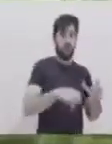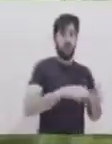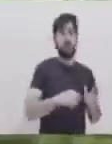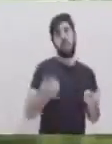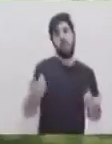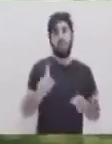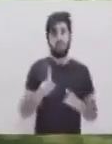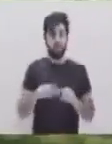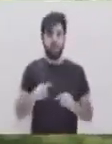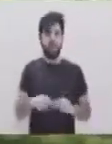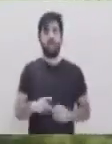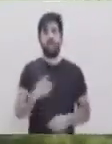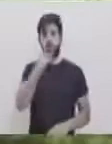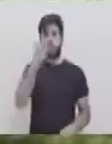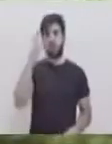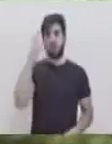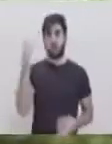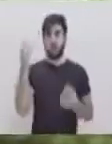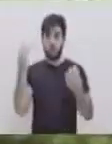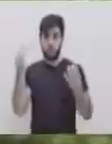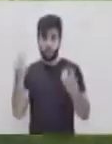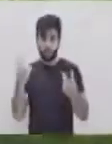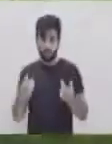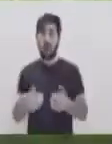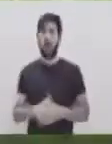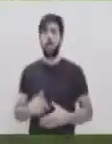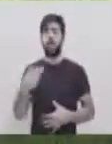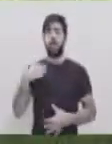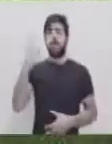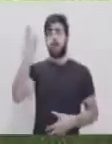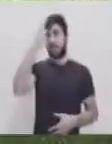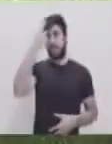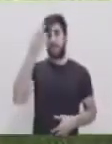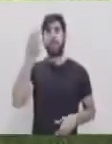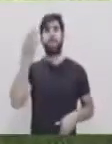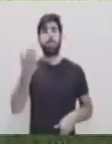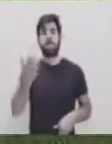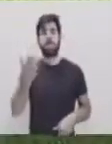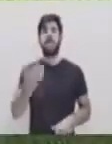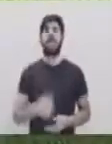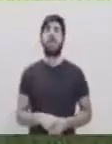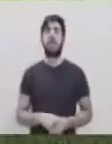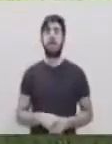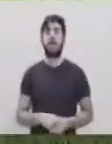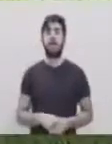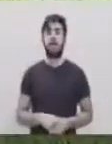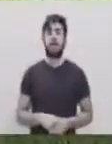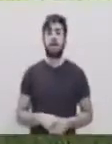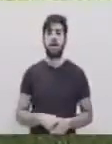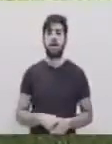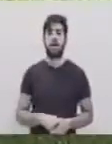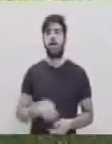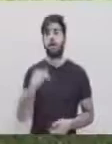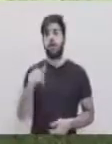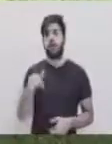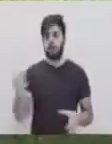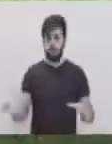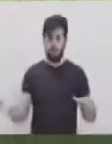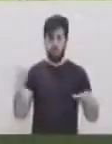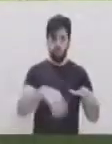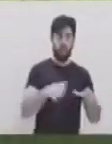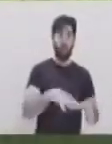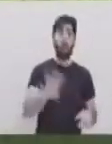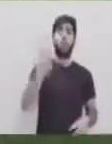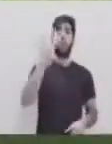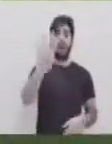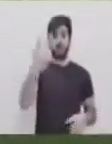esta cantidad de pelotas. Recuerda contar muy bien. El rey pide que pongas adentro de tu costal o